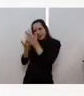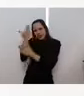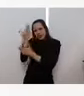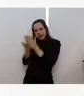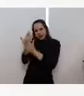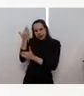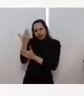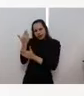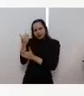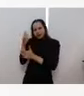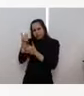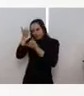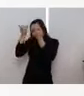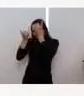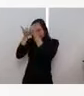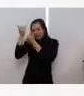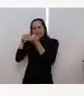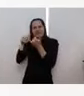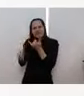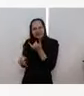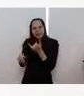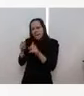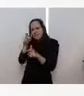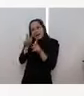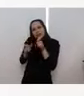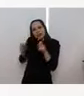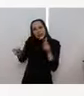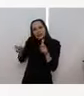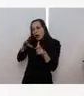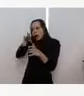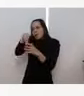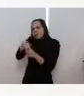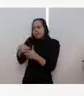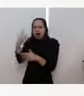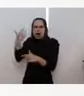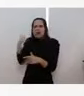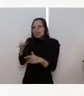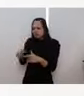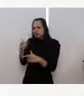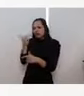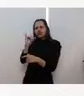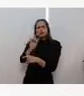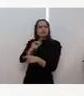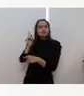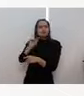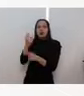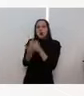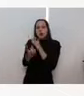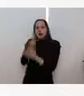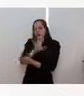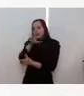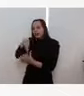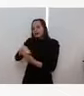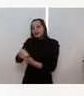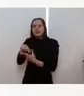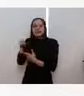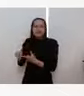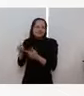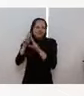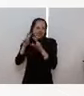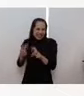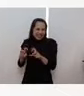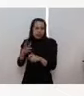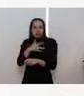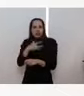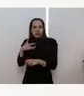laboratorio innovación tiene un talento humano que no contaba inicialmente los proyectos de investigación en salud dentro del cual